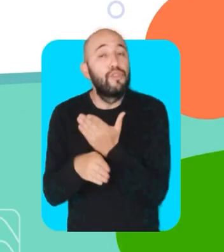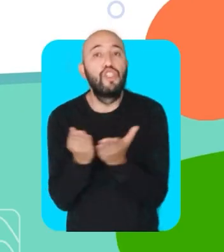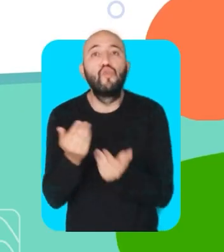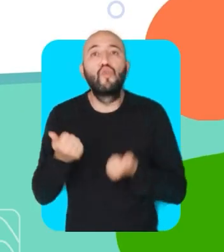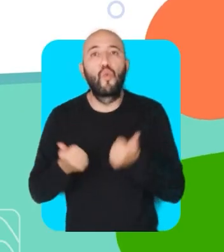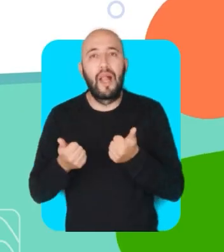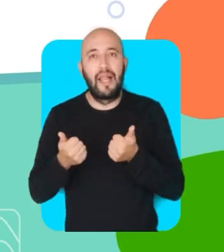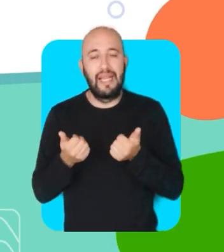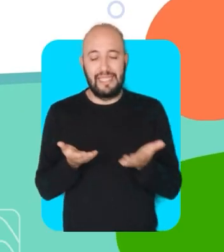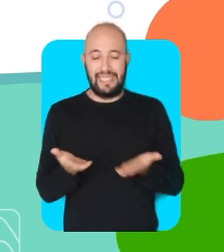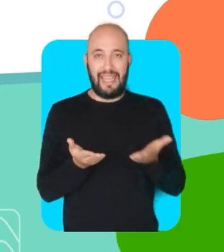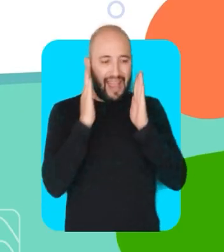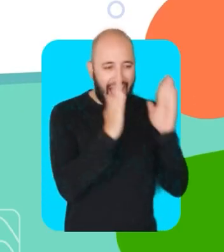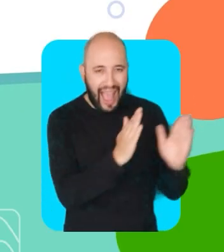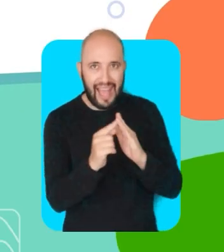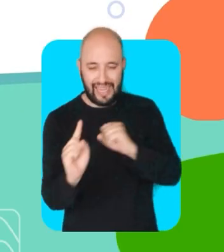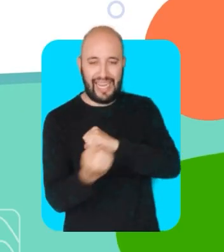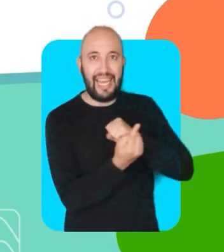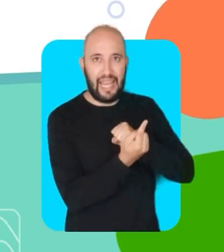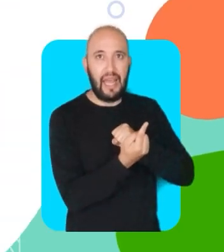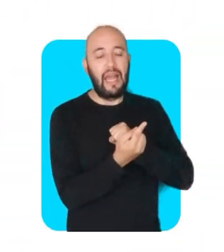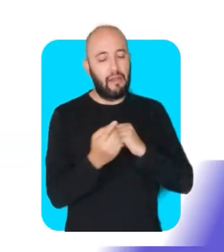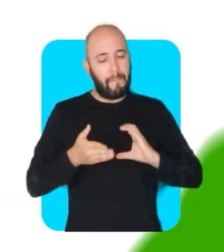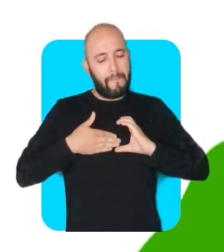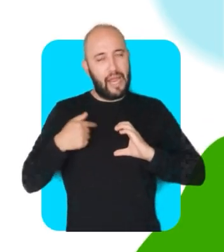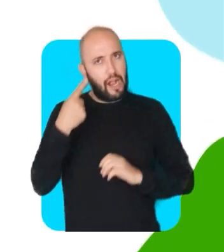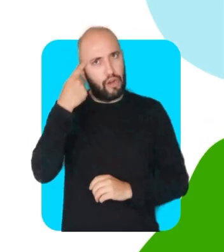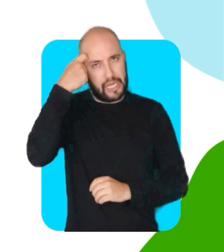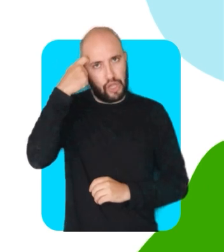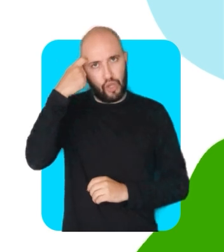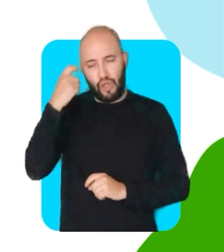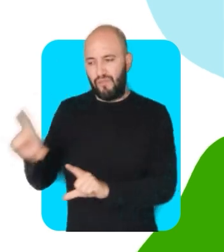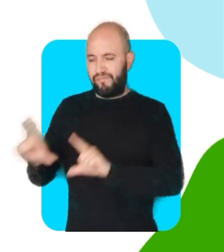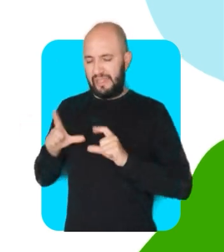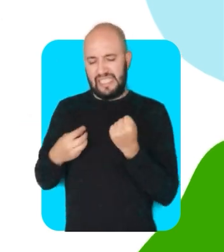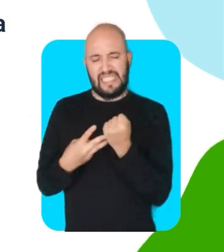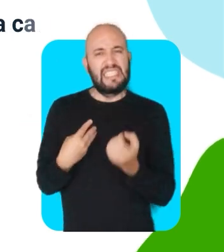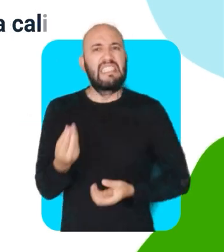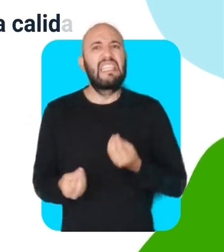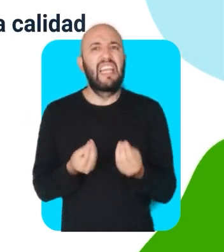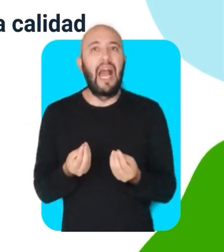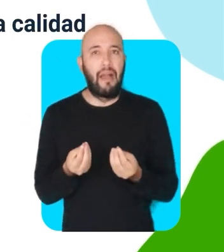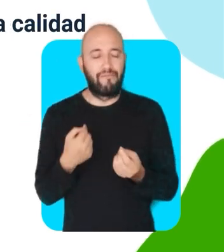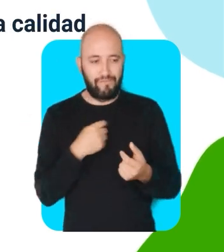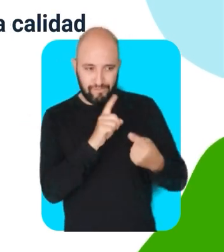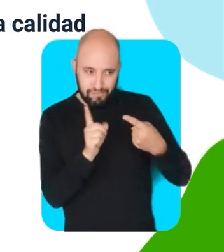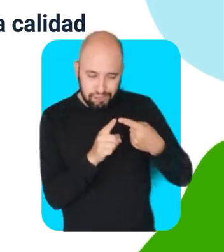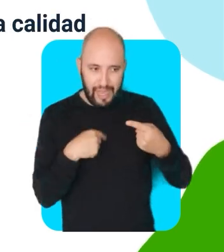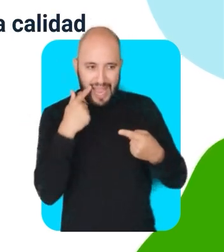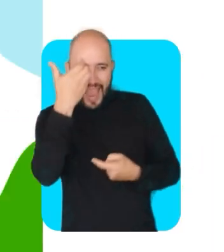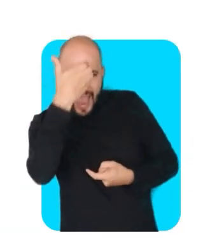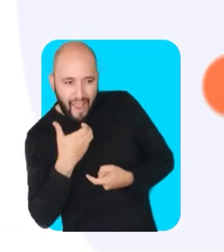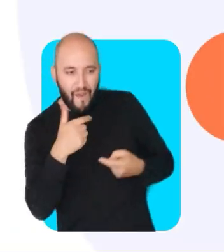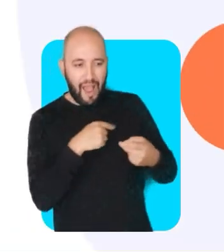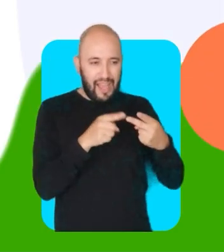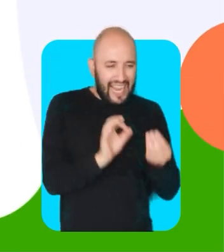Estudia servicio al cliente, un reto personal. Y como egresado SENA, podrás evaluar y asegurar la calidad del